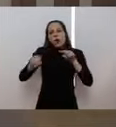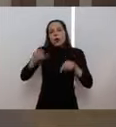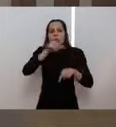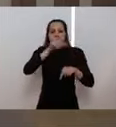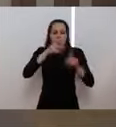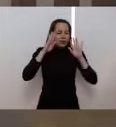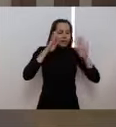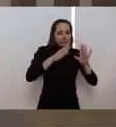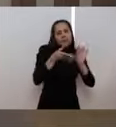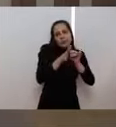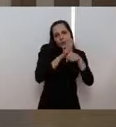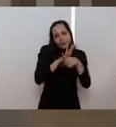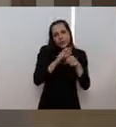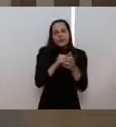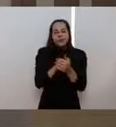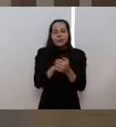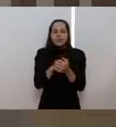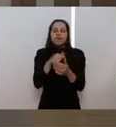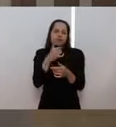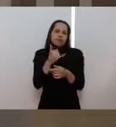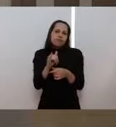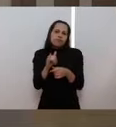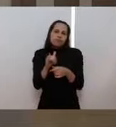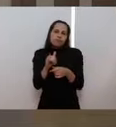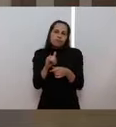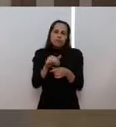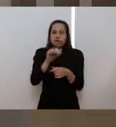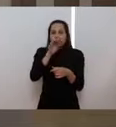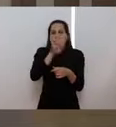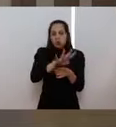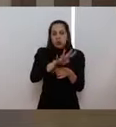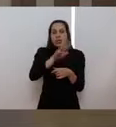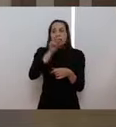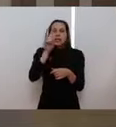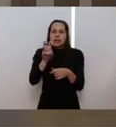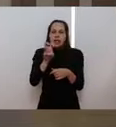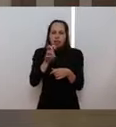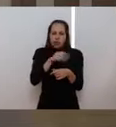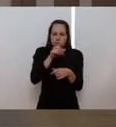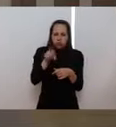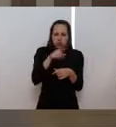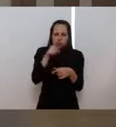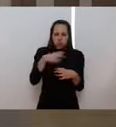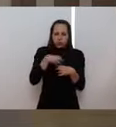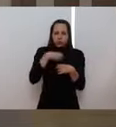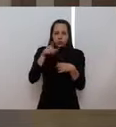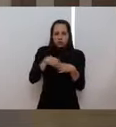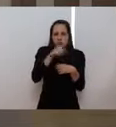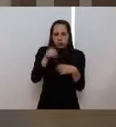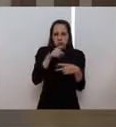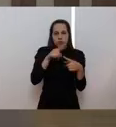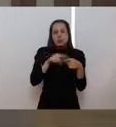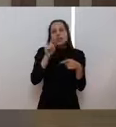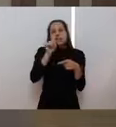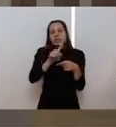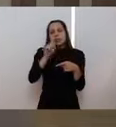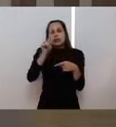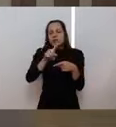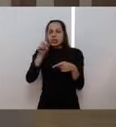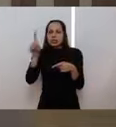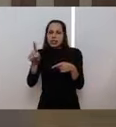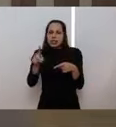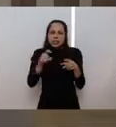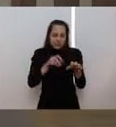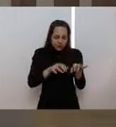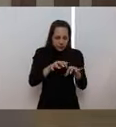19 se adquirieron 46 ventiladores 116 monitores y activar y activar una serie